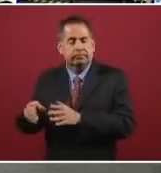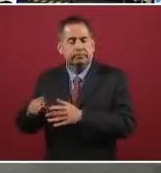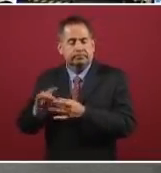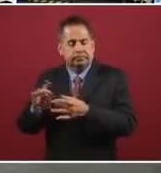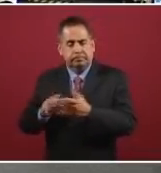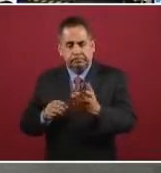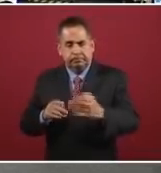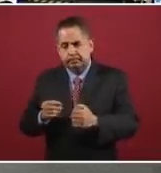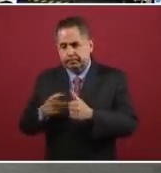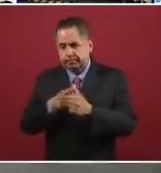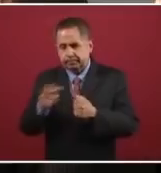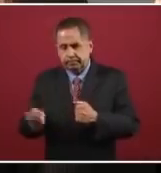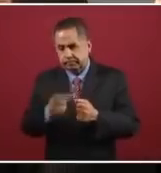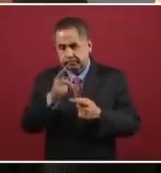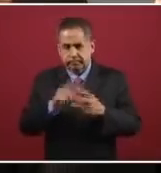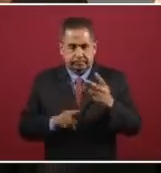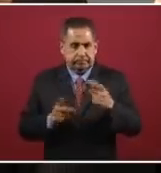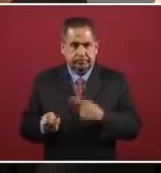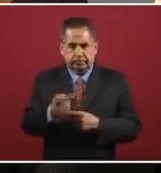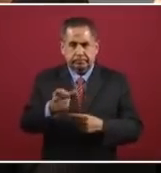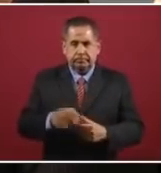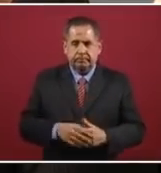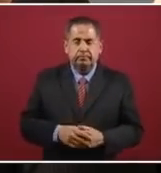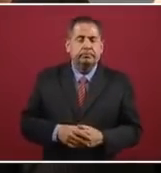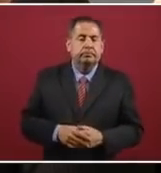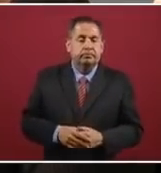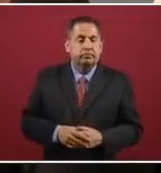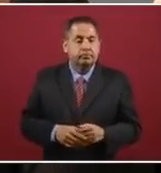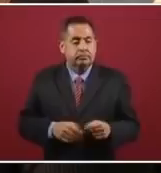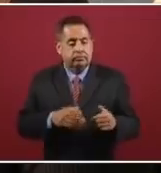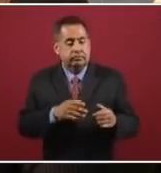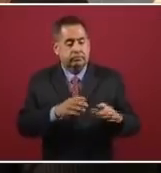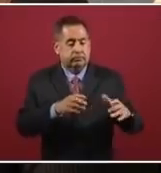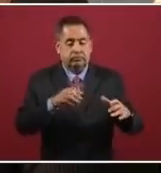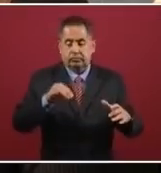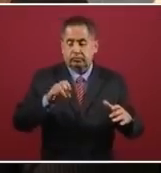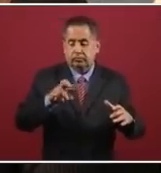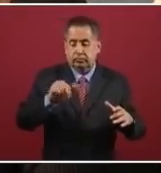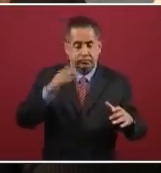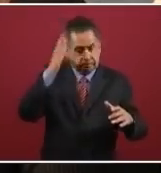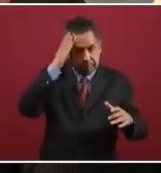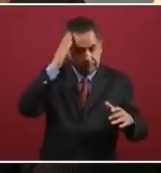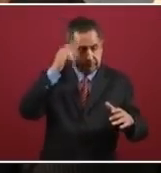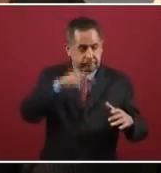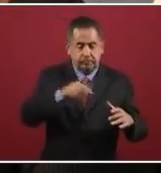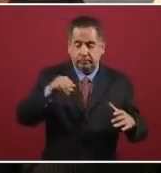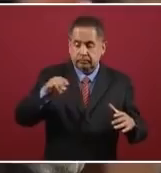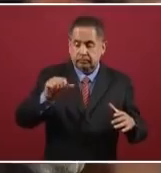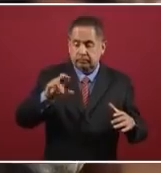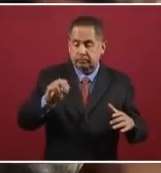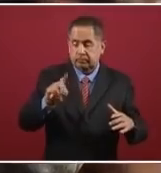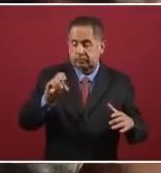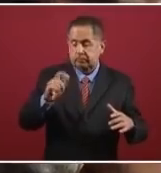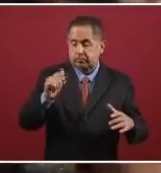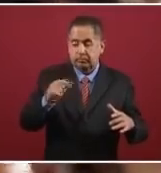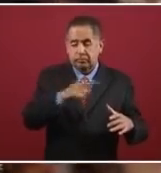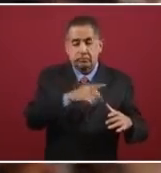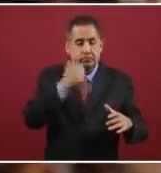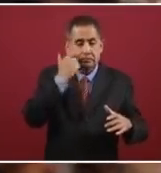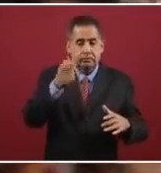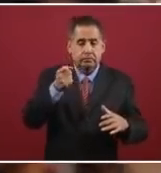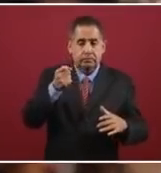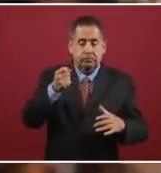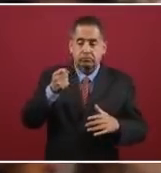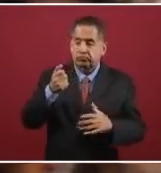Mi primera pregunta: el líder de Morena en la Cámara de Diputados, Mario Delgado, propone recortar el